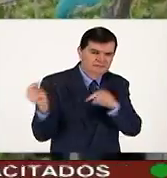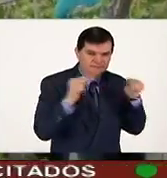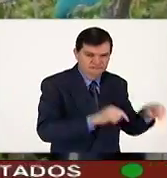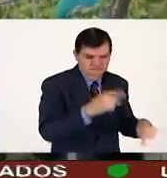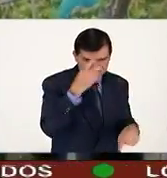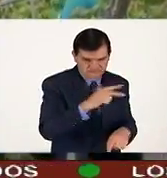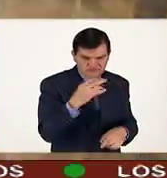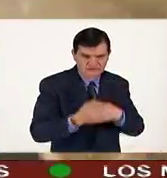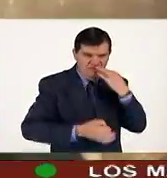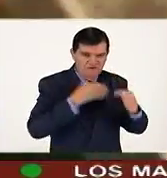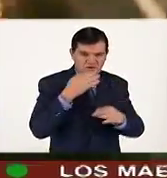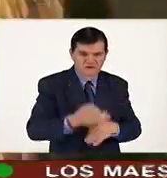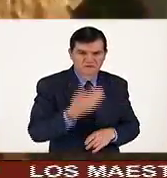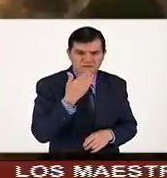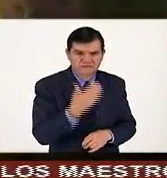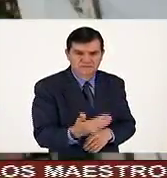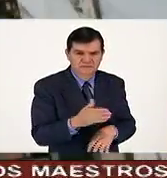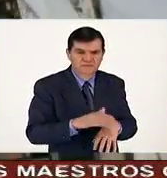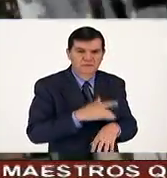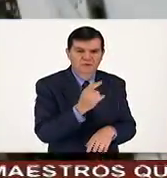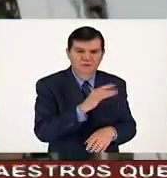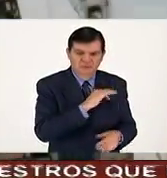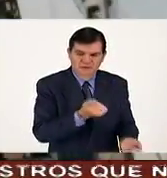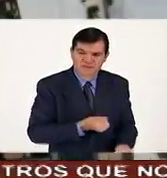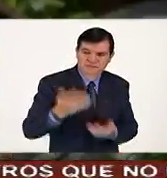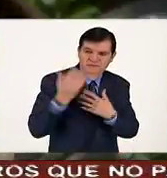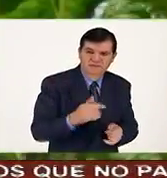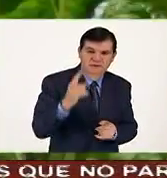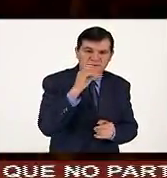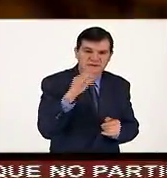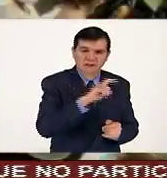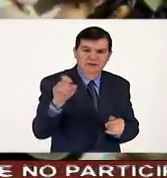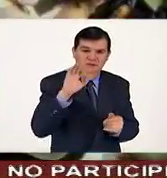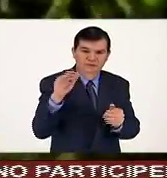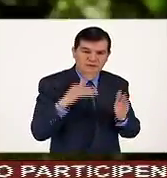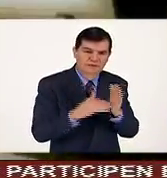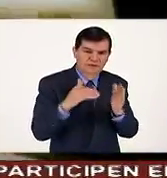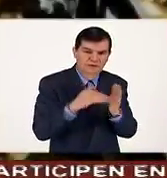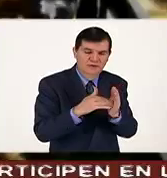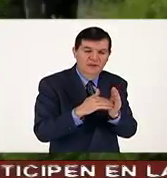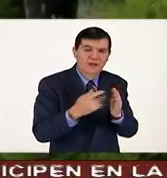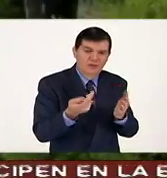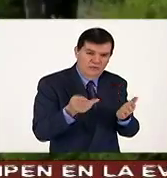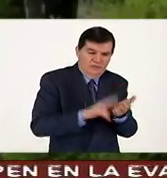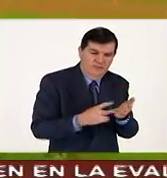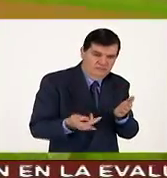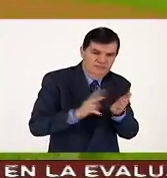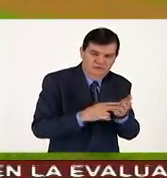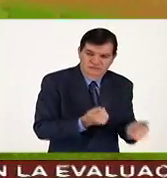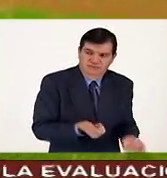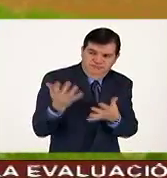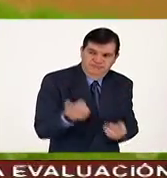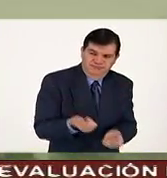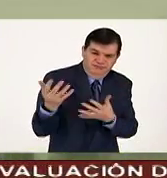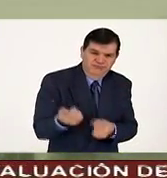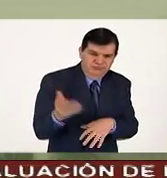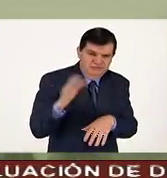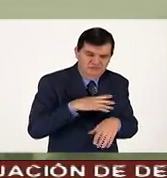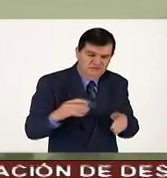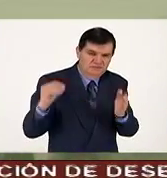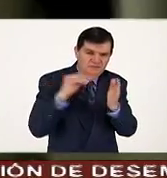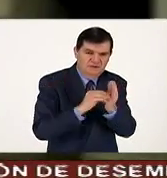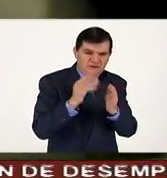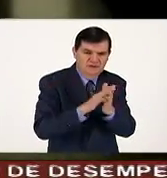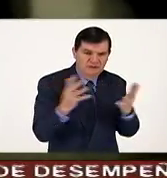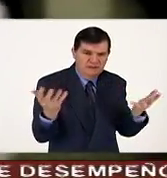con muy buenas noticias, porque el poder exportar 150 millones de dólares adicionales a lo que estamos haciendo se puede constituir en